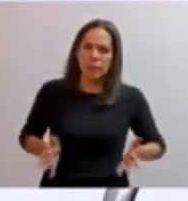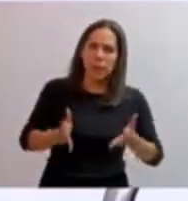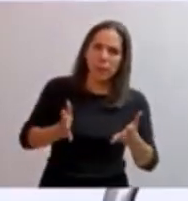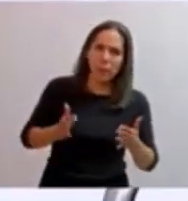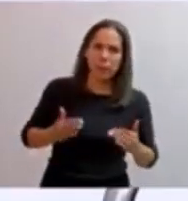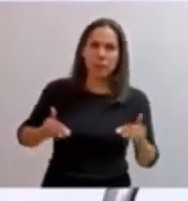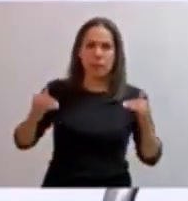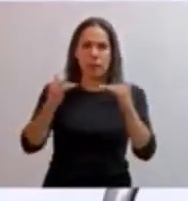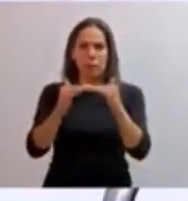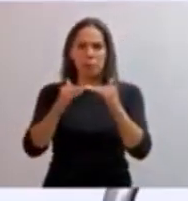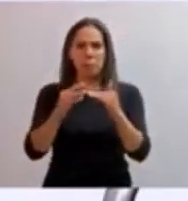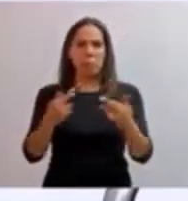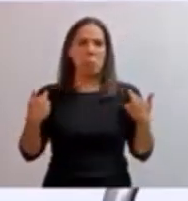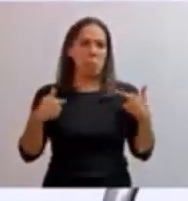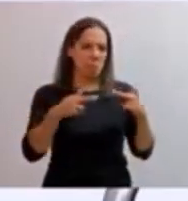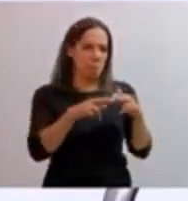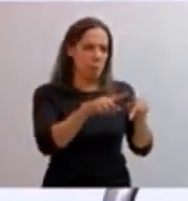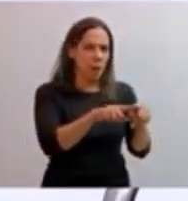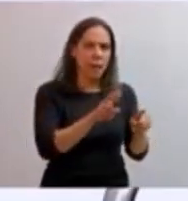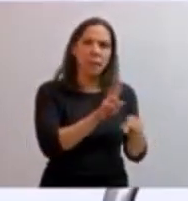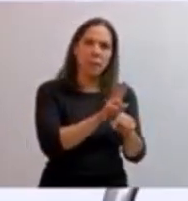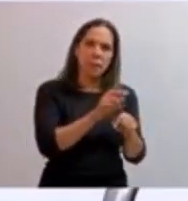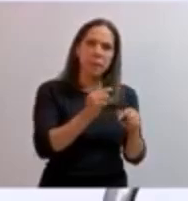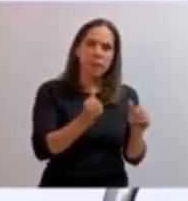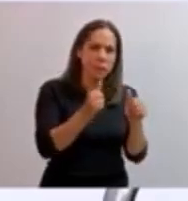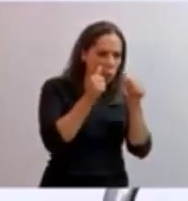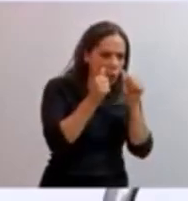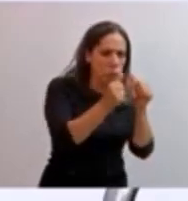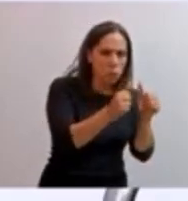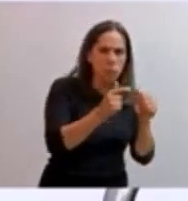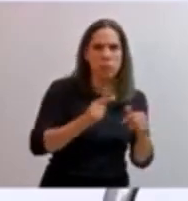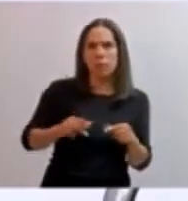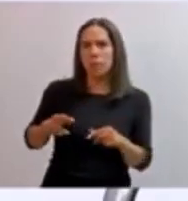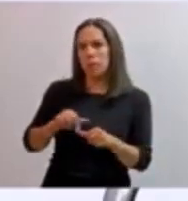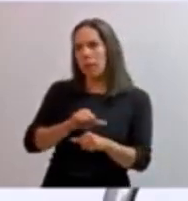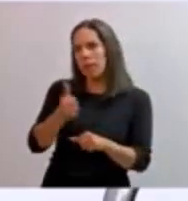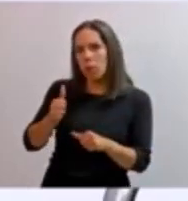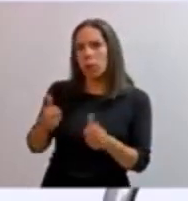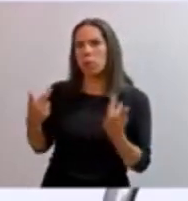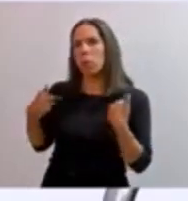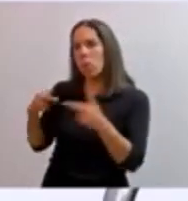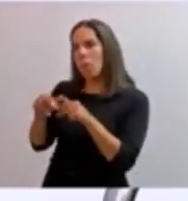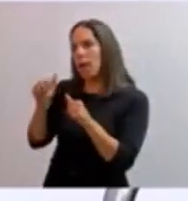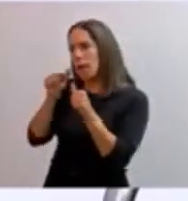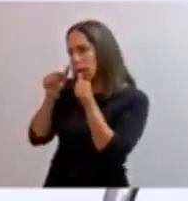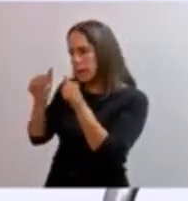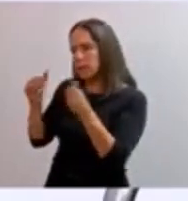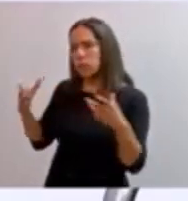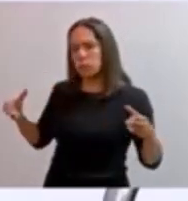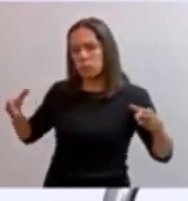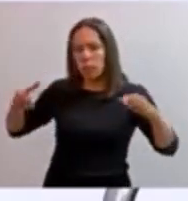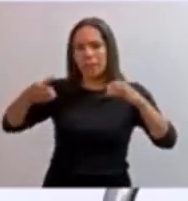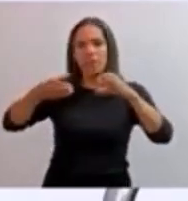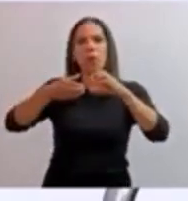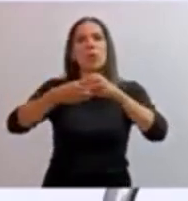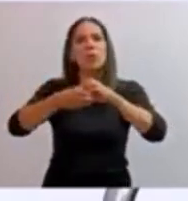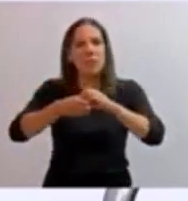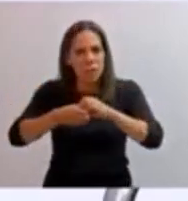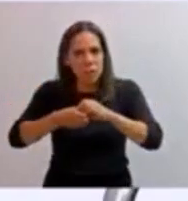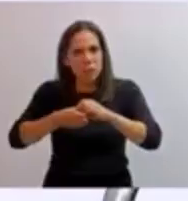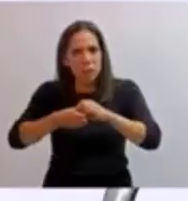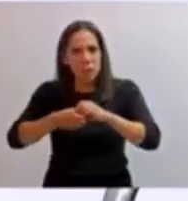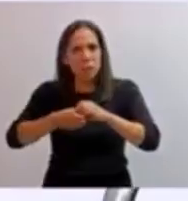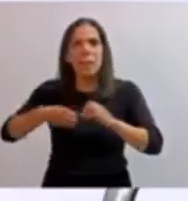pares, porque a partir de una observación tenemos que generar siempre una retroalimentación, porque nos está generando